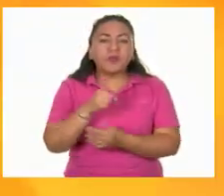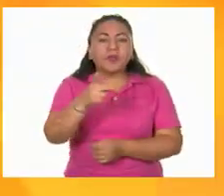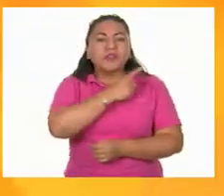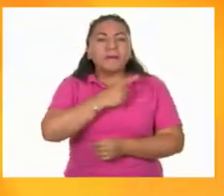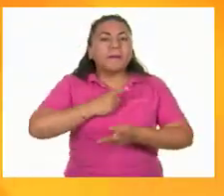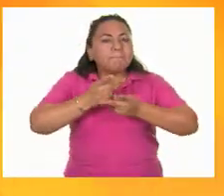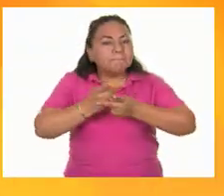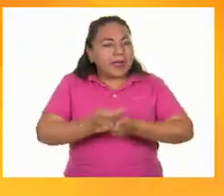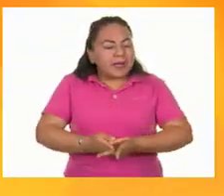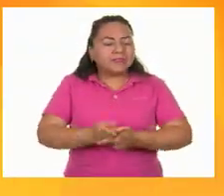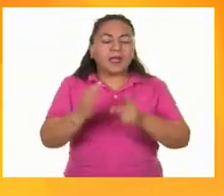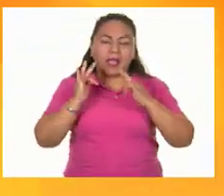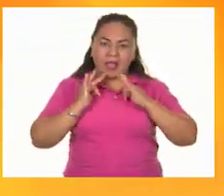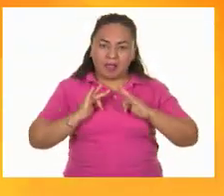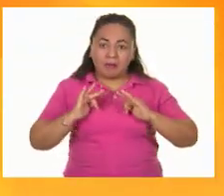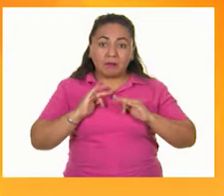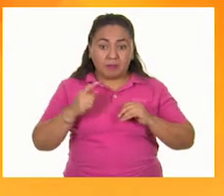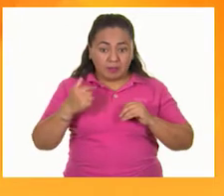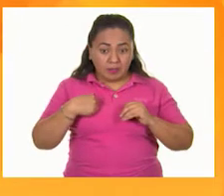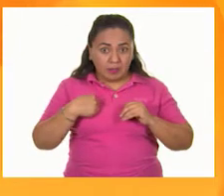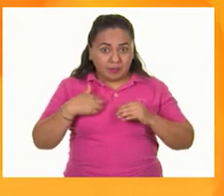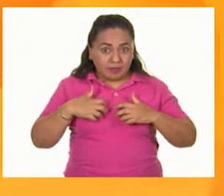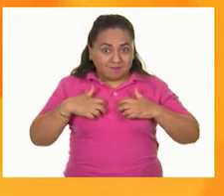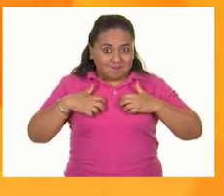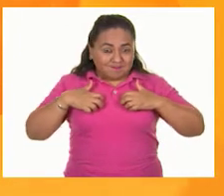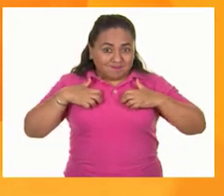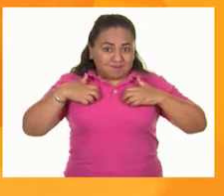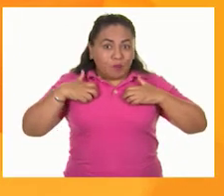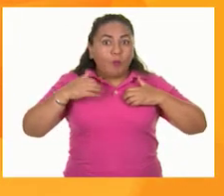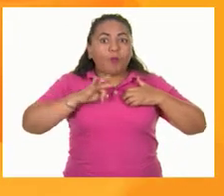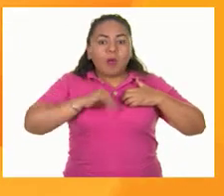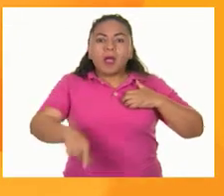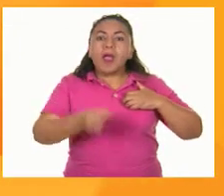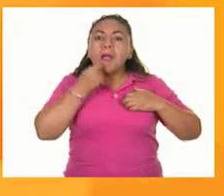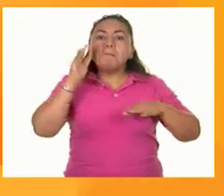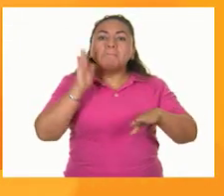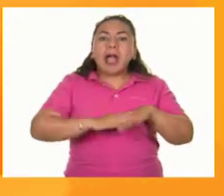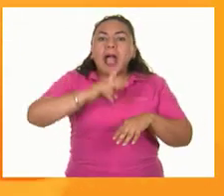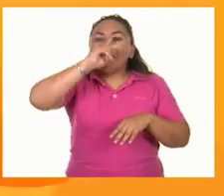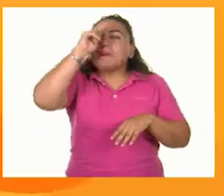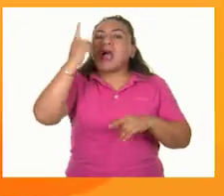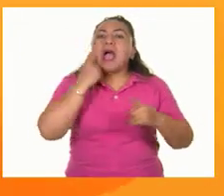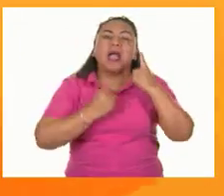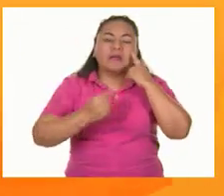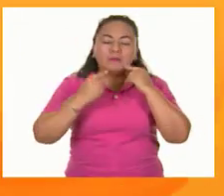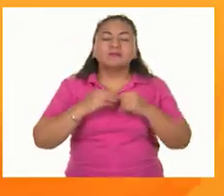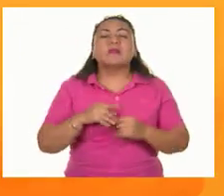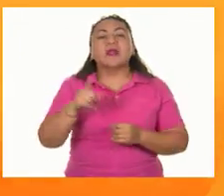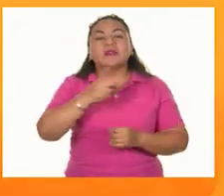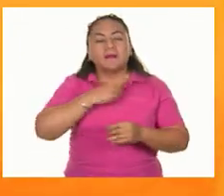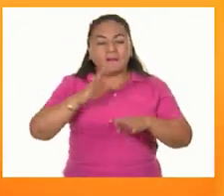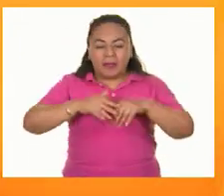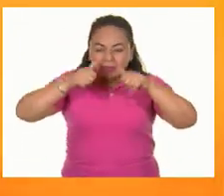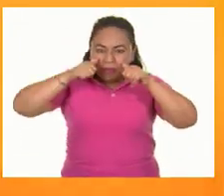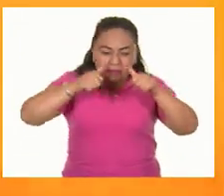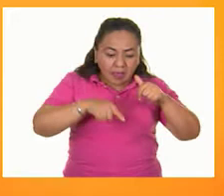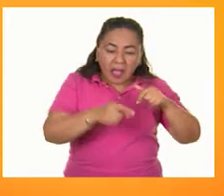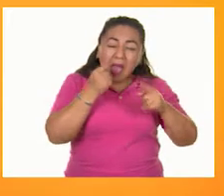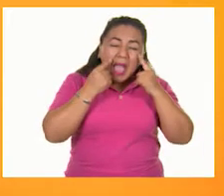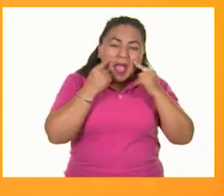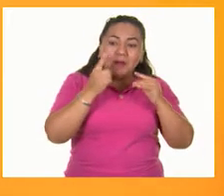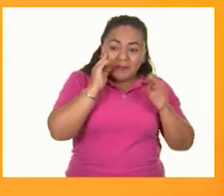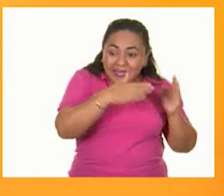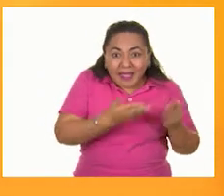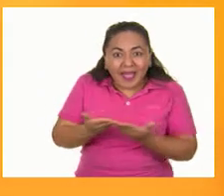y mantén la calma, pues al enojarte, sus reacciones pueden empeorar. Enfoca su atención en otra actividad